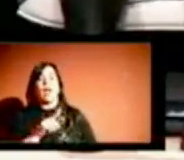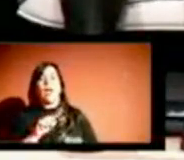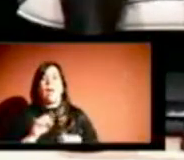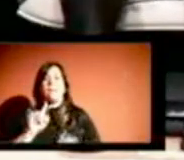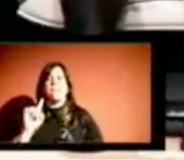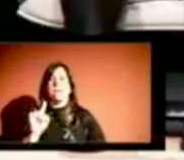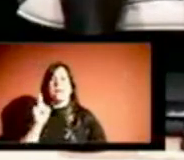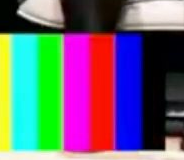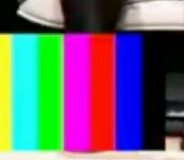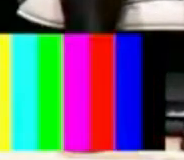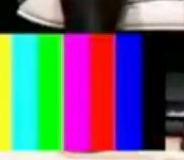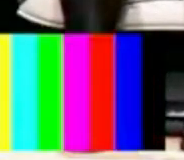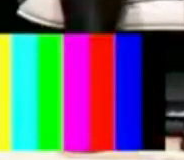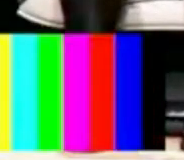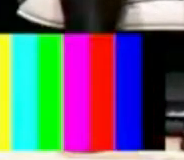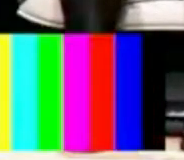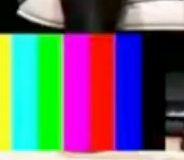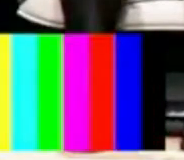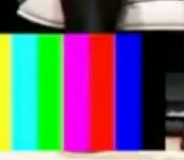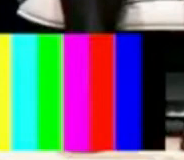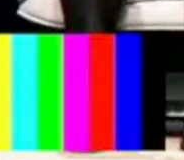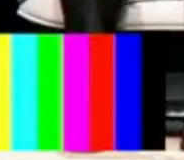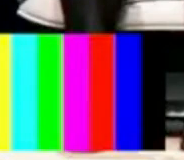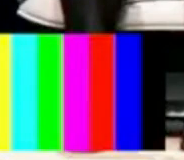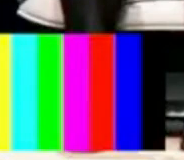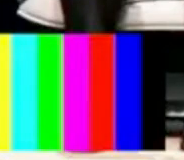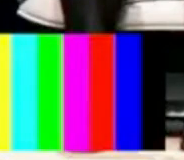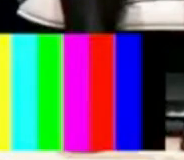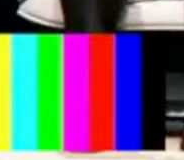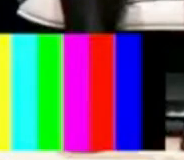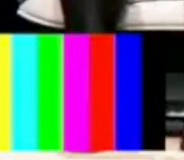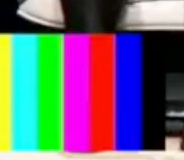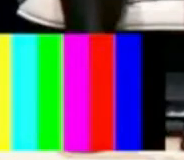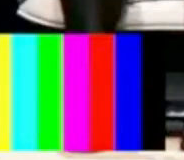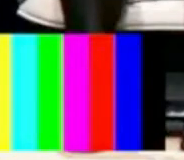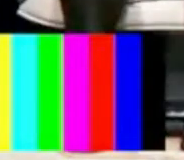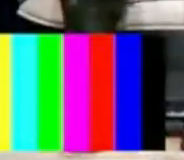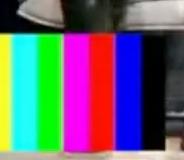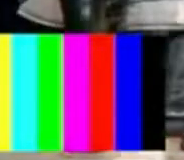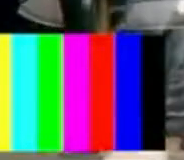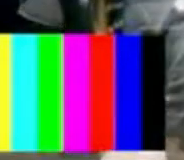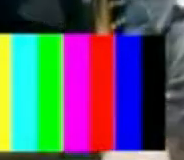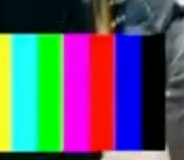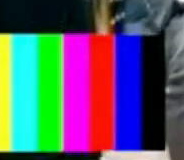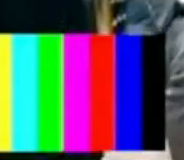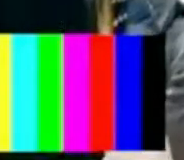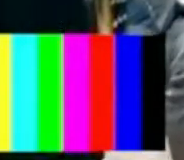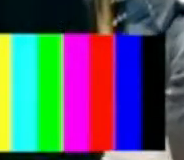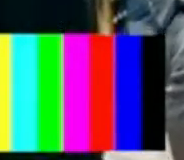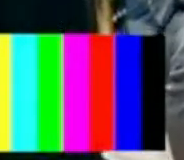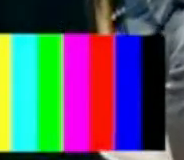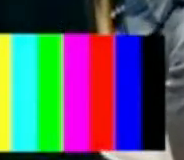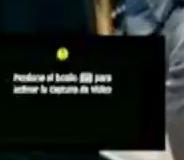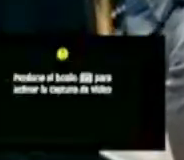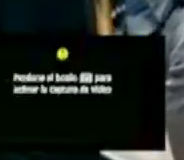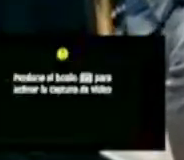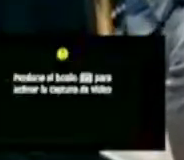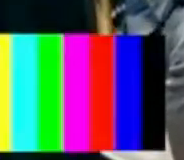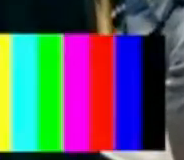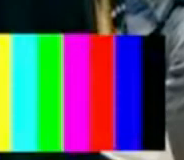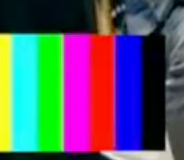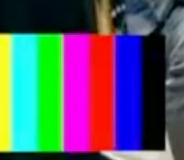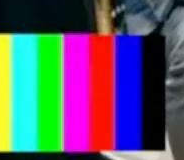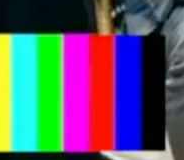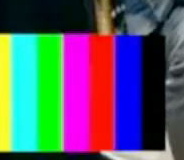hora. Saludos, gobernador. Quería preguntar, porque yo sé que ayer se discutió pues el tema de el